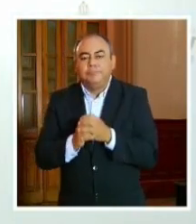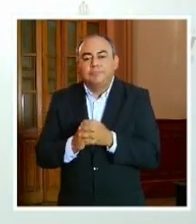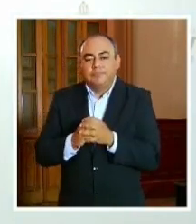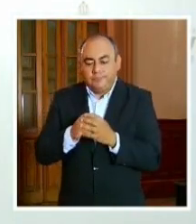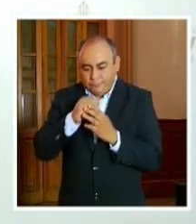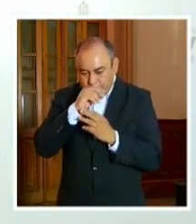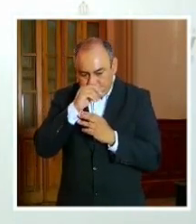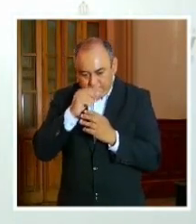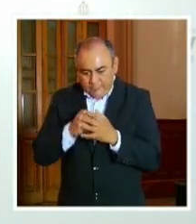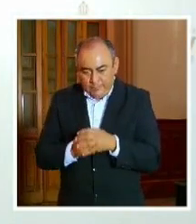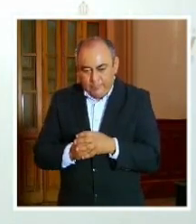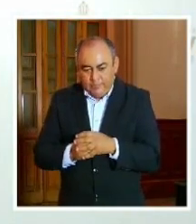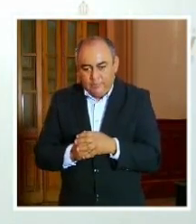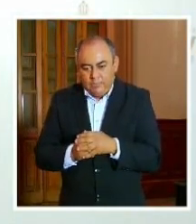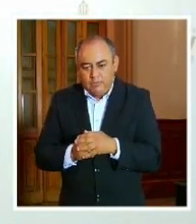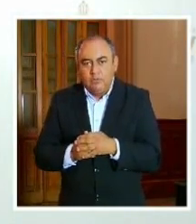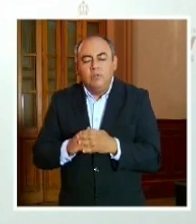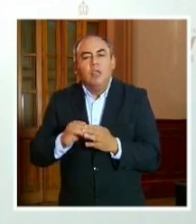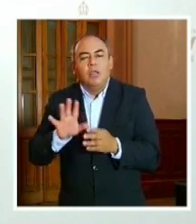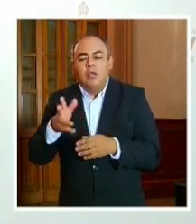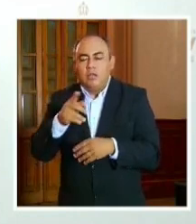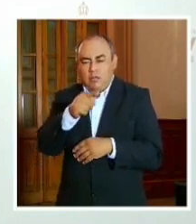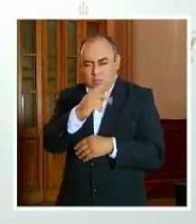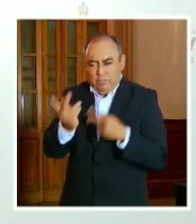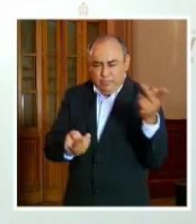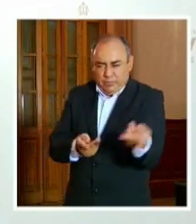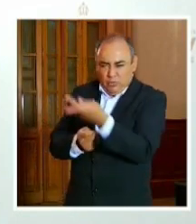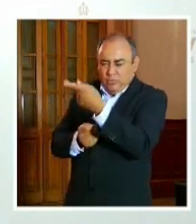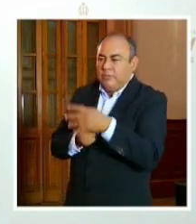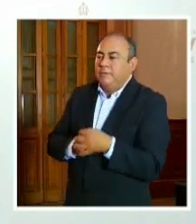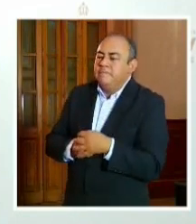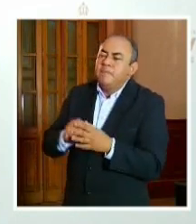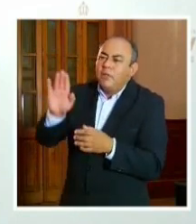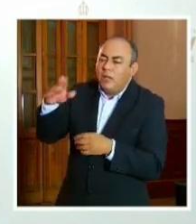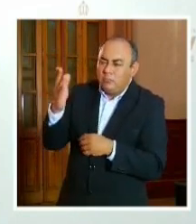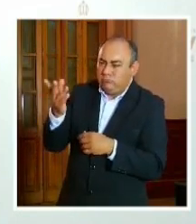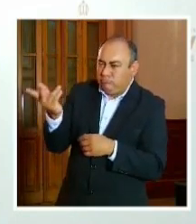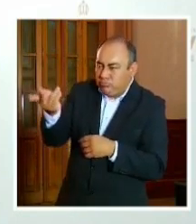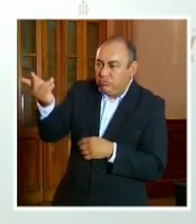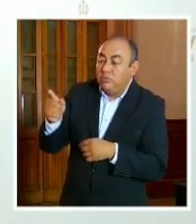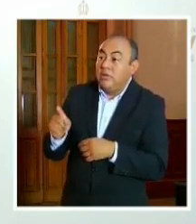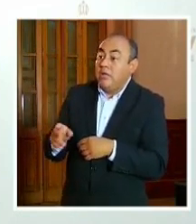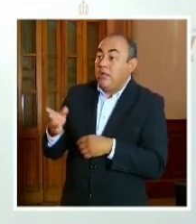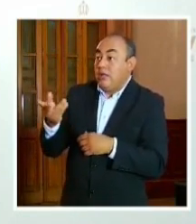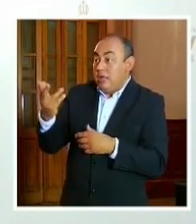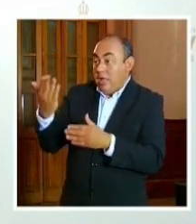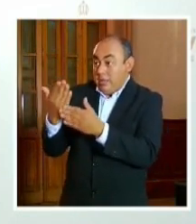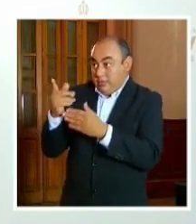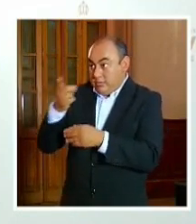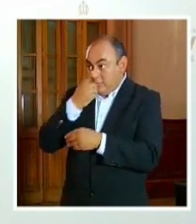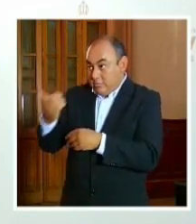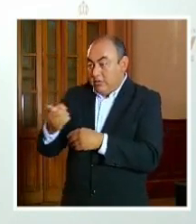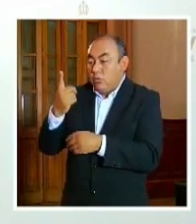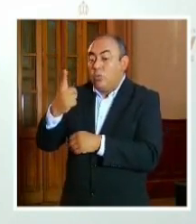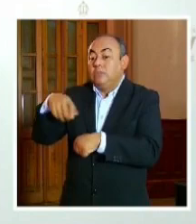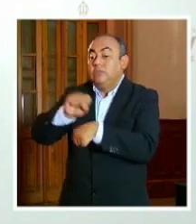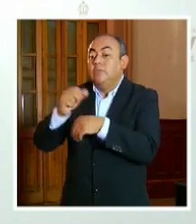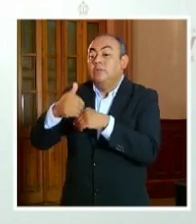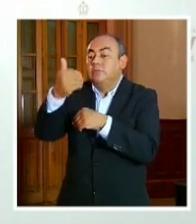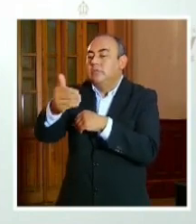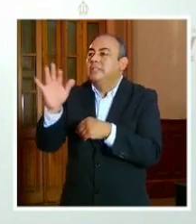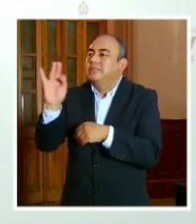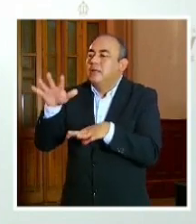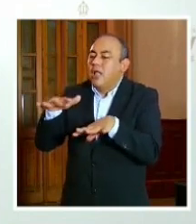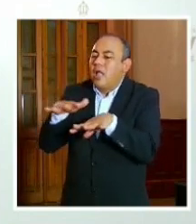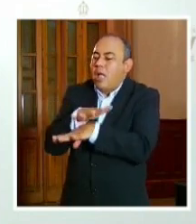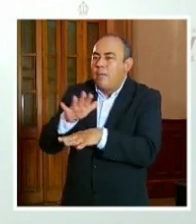Doctora, muy buenos días. Alexandra Mau de Multimedios. Preguntarle, ahorita mencionaba que quizá para la próxima semana el semáforo pudiera cambiar a